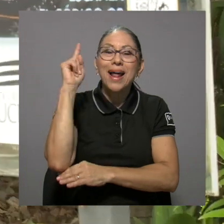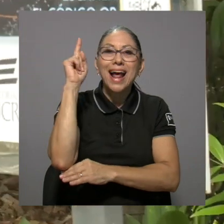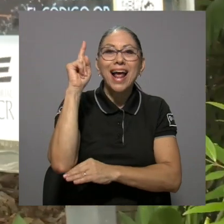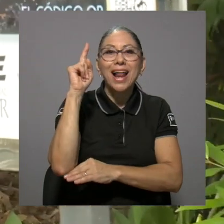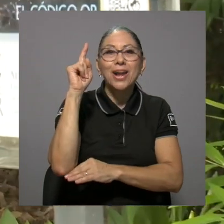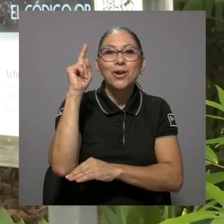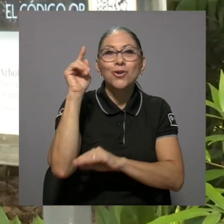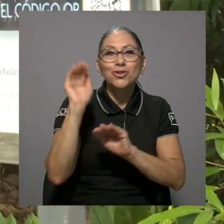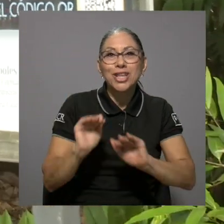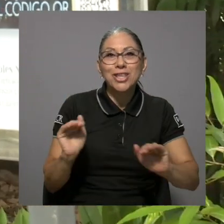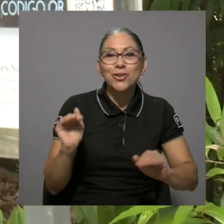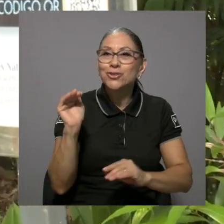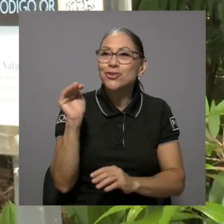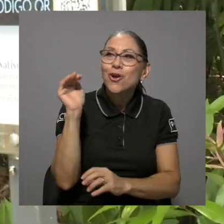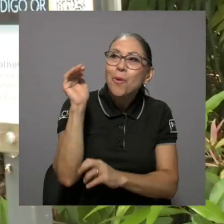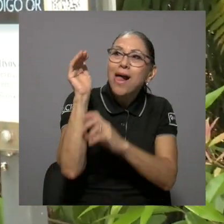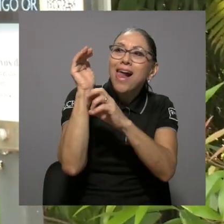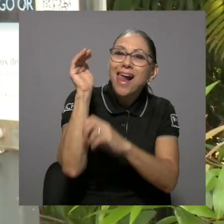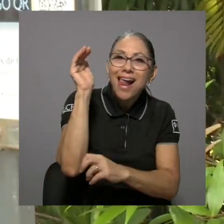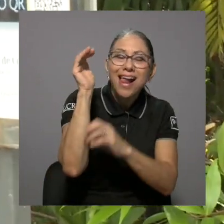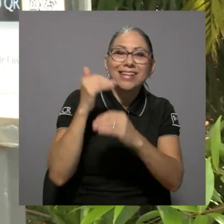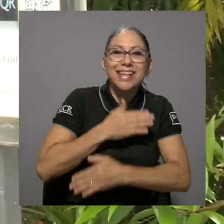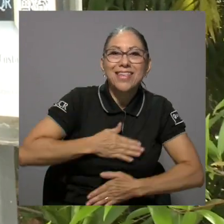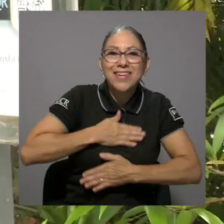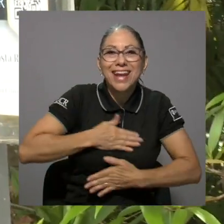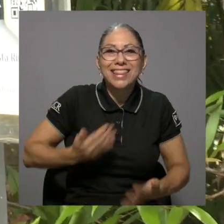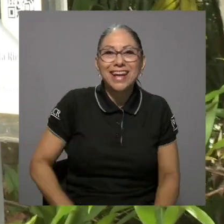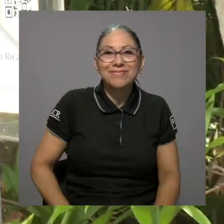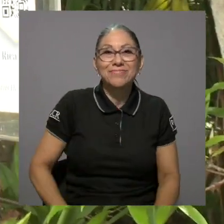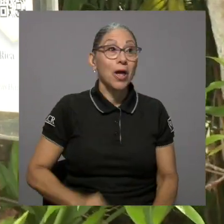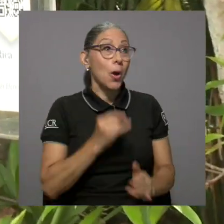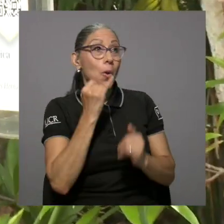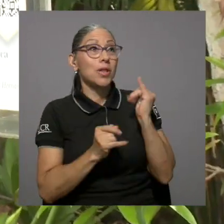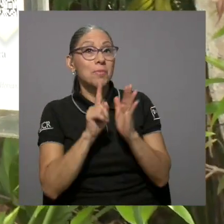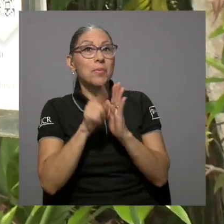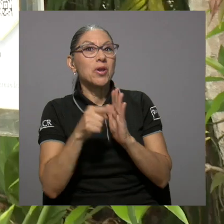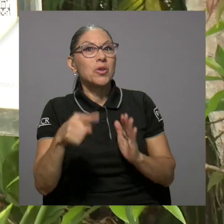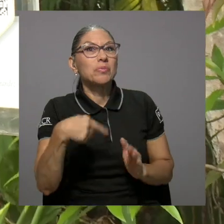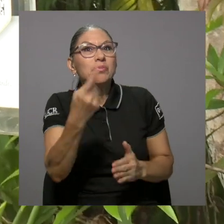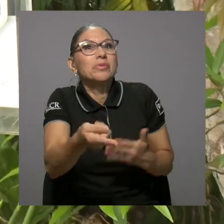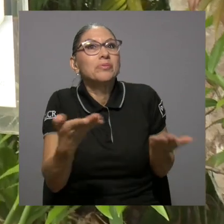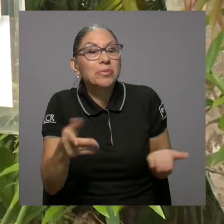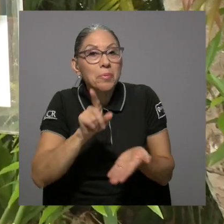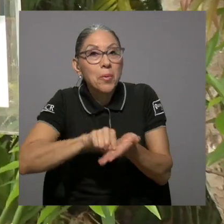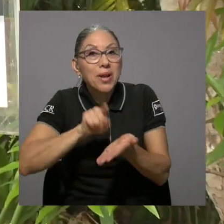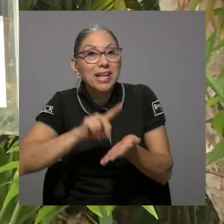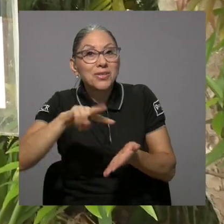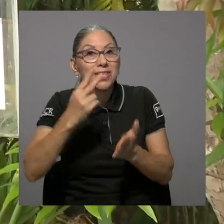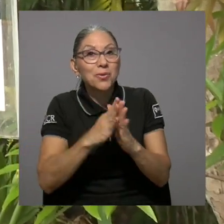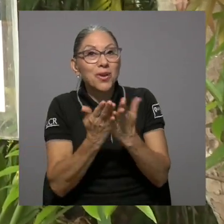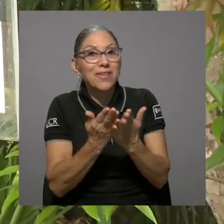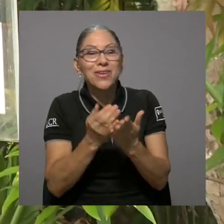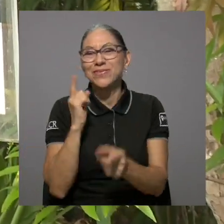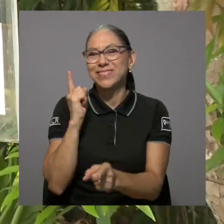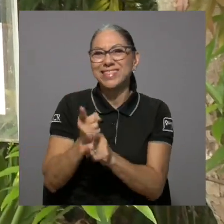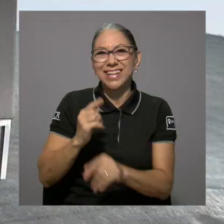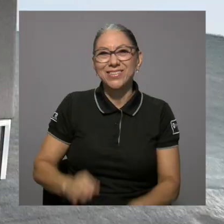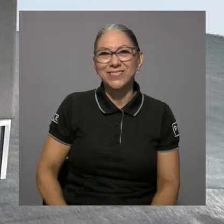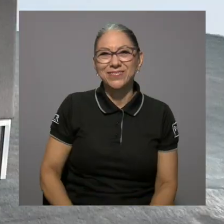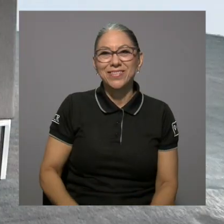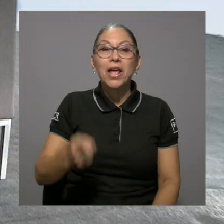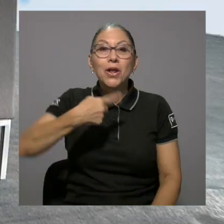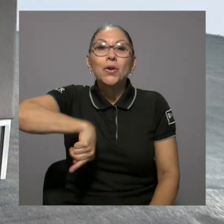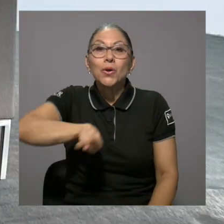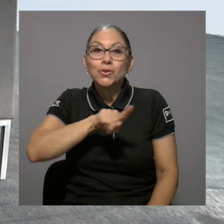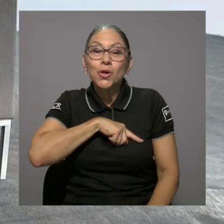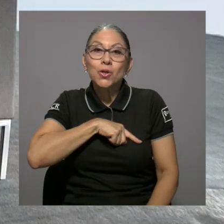se diviertan. En el último minuto que nos queda, Laura, sí. ¿Qué sigue? ¿La publicación del segundo libro? Exacto,